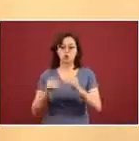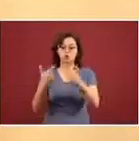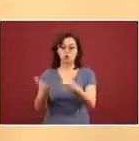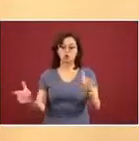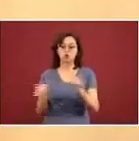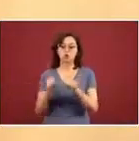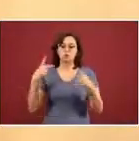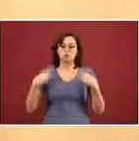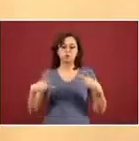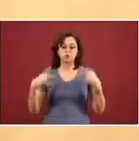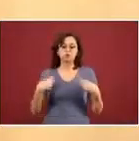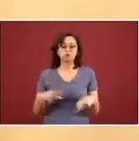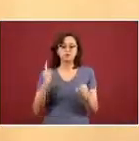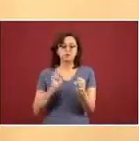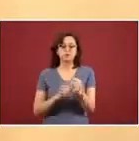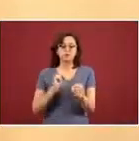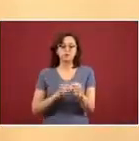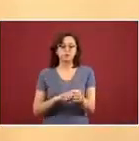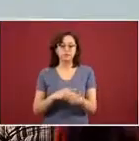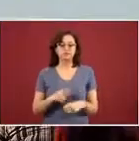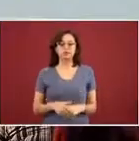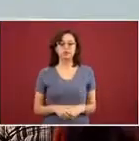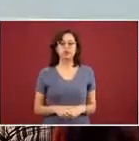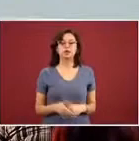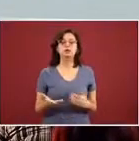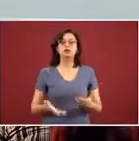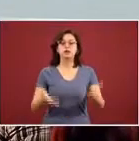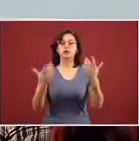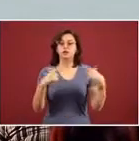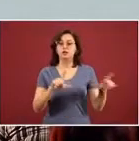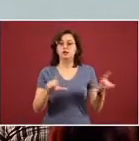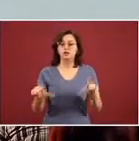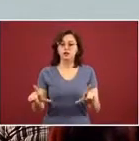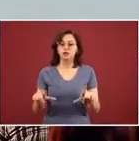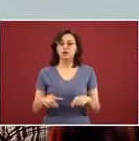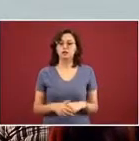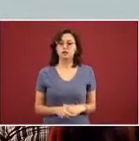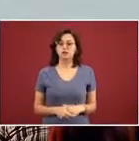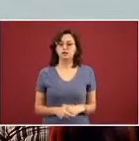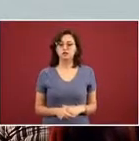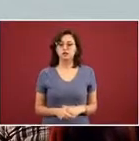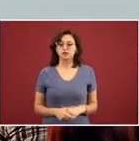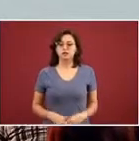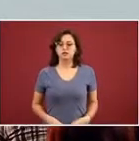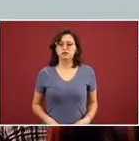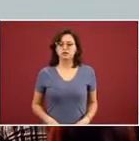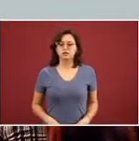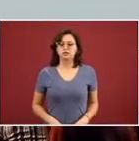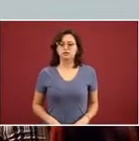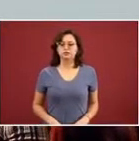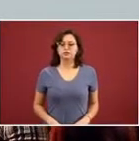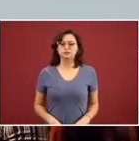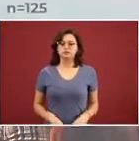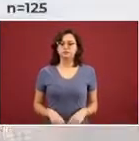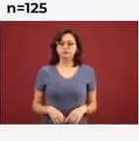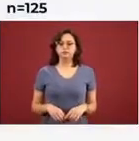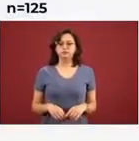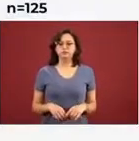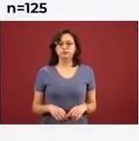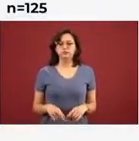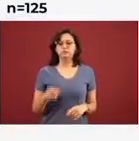casos confirmados. En la siguiente diapositiva empezamos a ver ya la distribución de